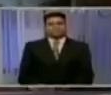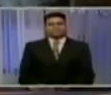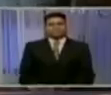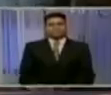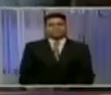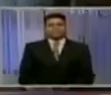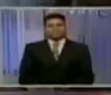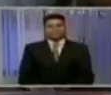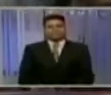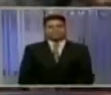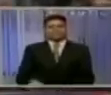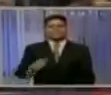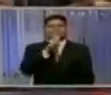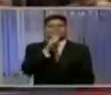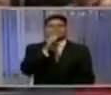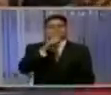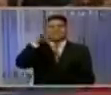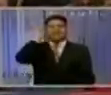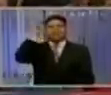¿Quién es el profe?